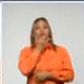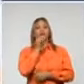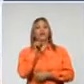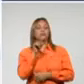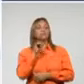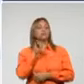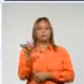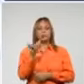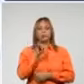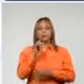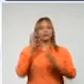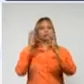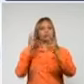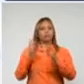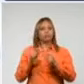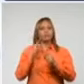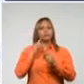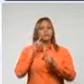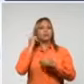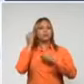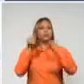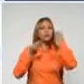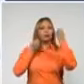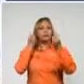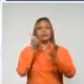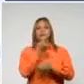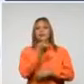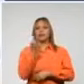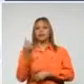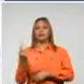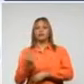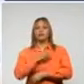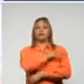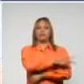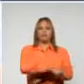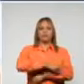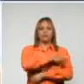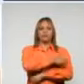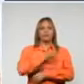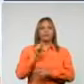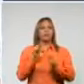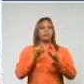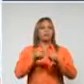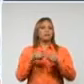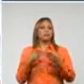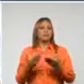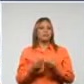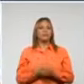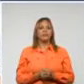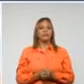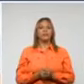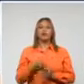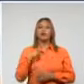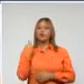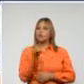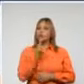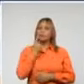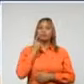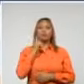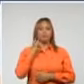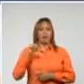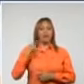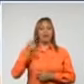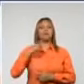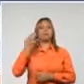también en cada uno de los países. Y en este caso, nosotros lo buscábamos, reitero, mañana lo vamos a